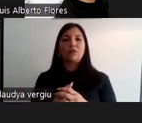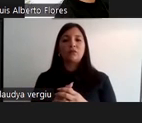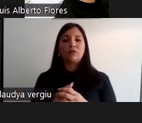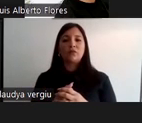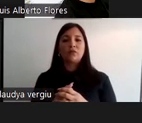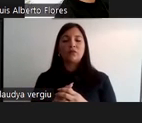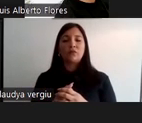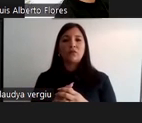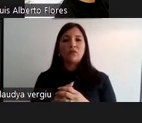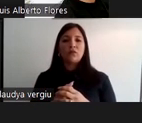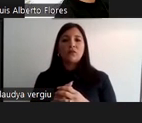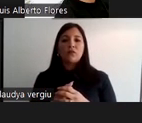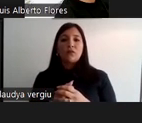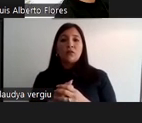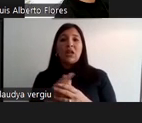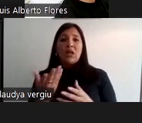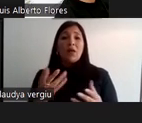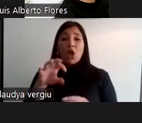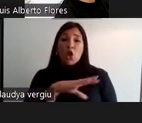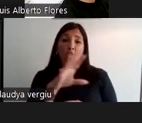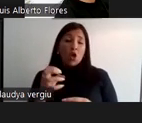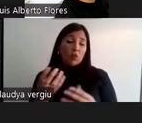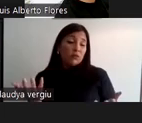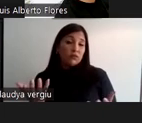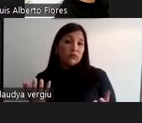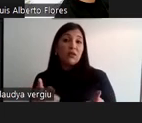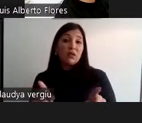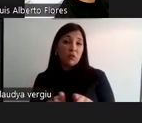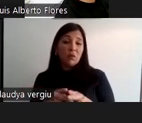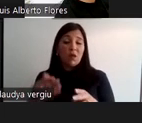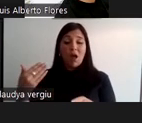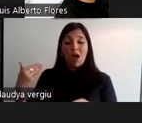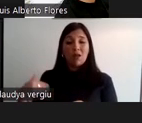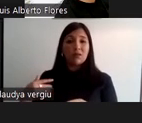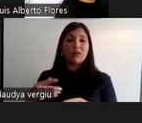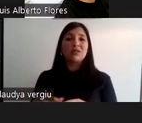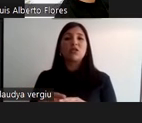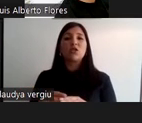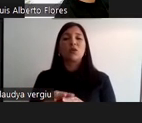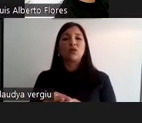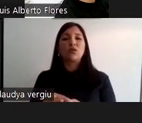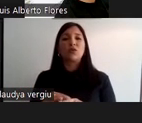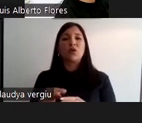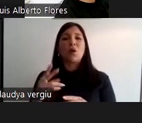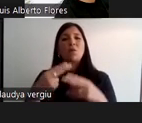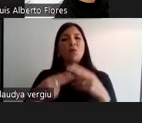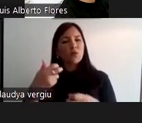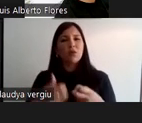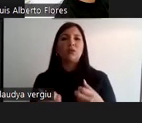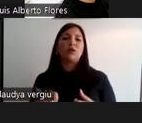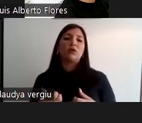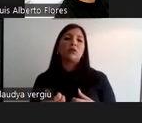Y como dijo Javier tiene que ver con el que se está manteniendo sino ante cualquier situación que se de ante cualquier problema